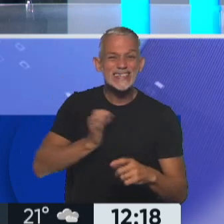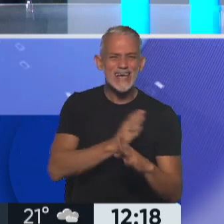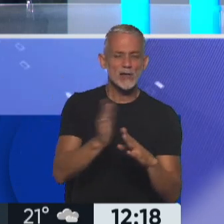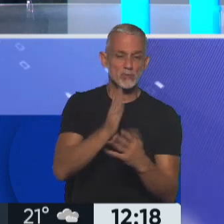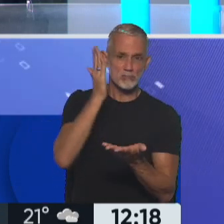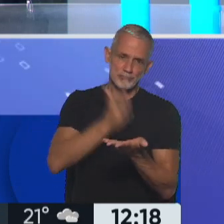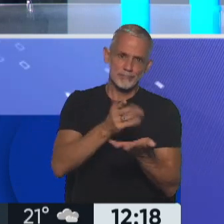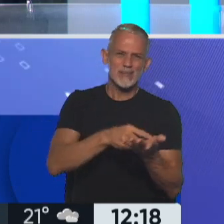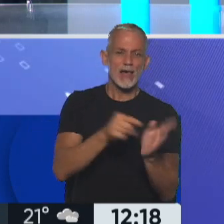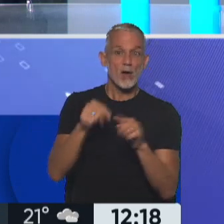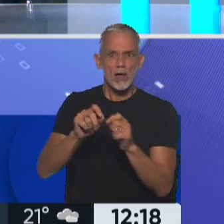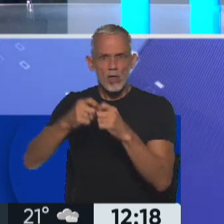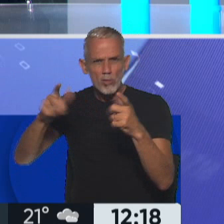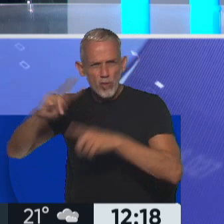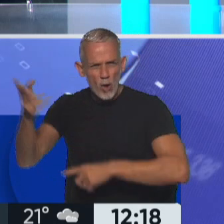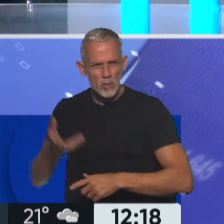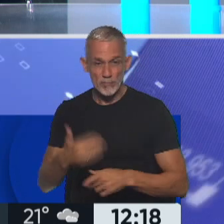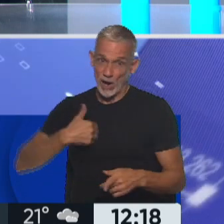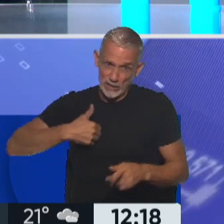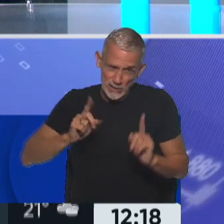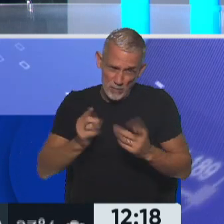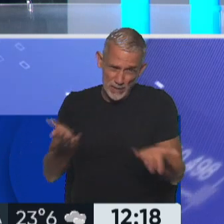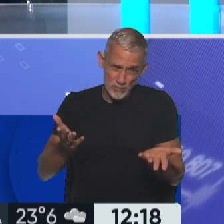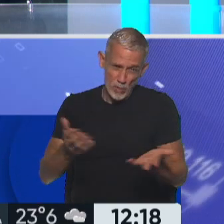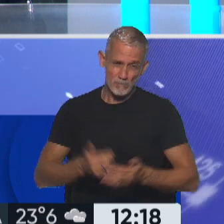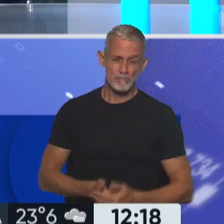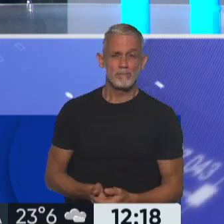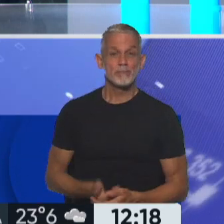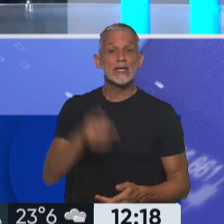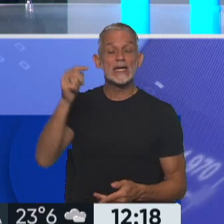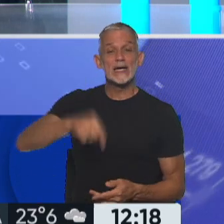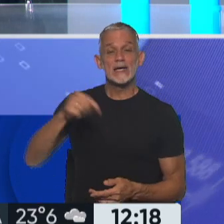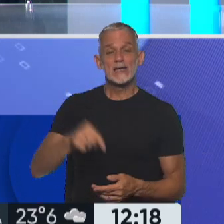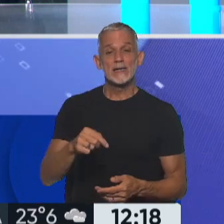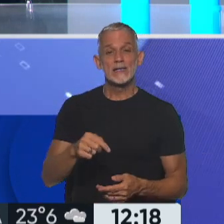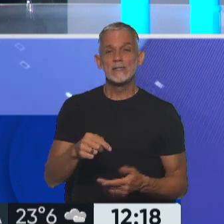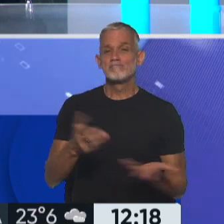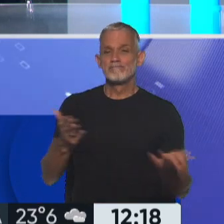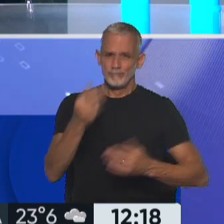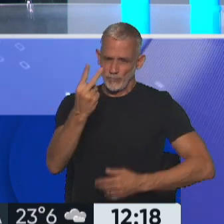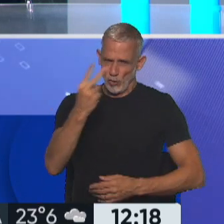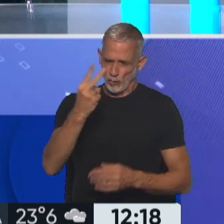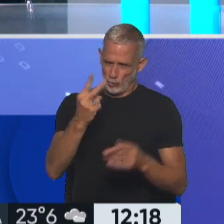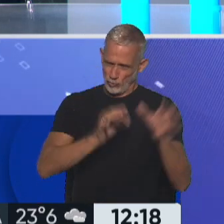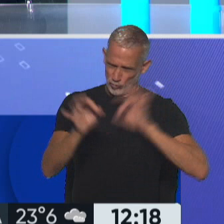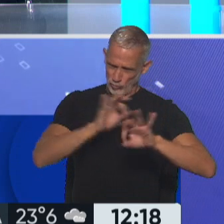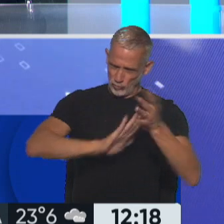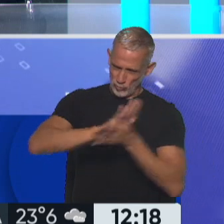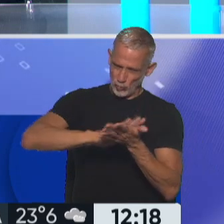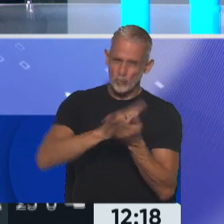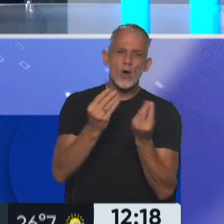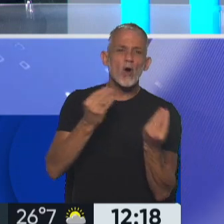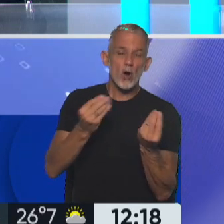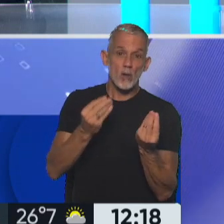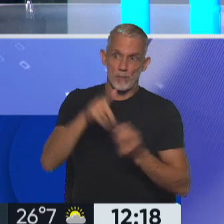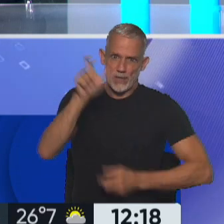todo el mundo, con lo cual Argentina no escapa a esa tendencia general. Acá hay 2 estrategias. Una que es efectivamente para